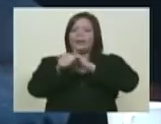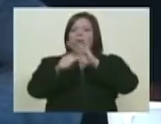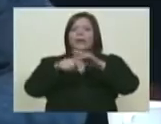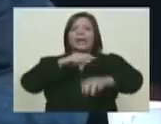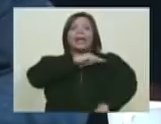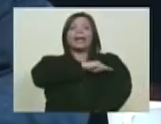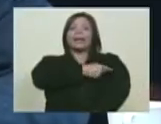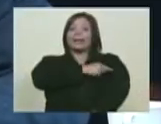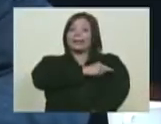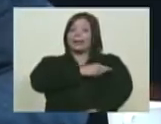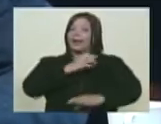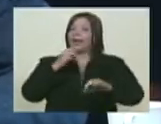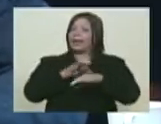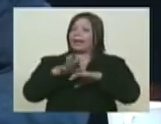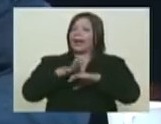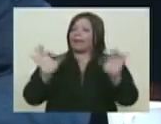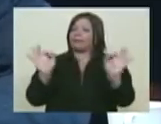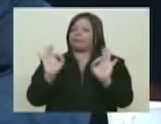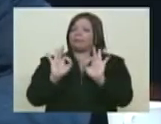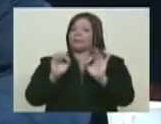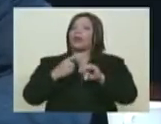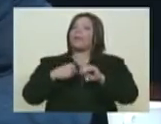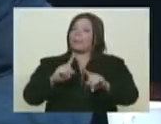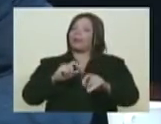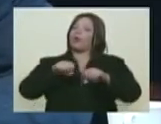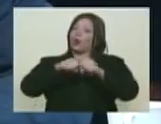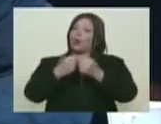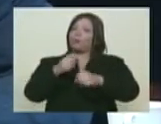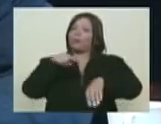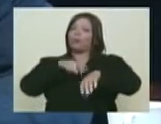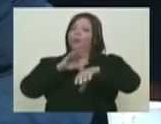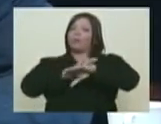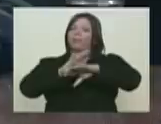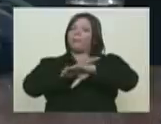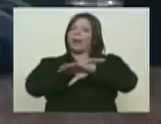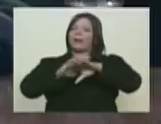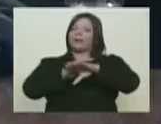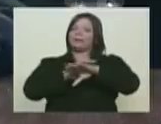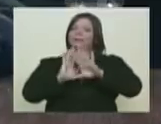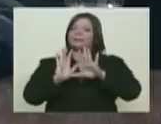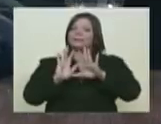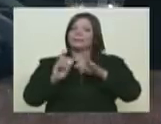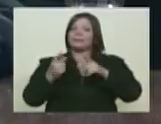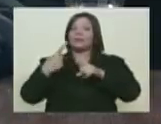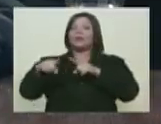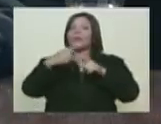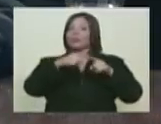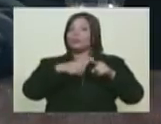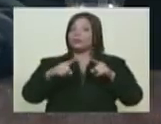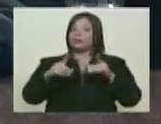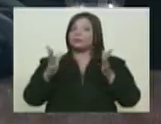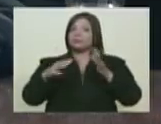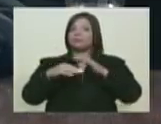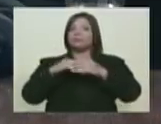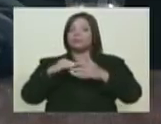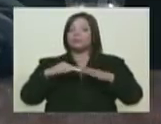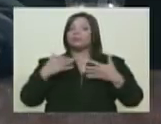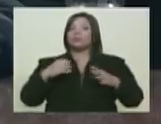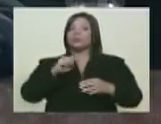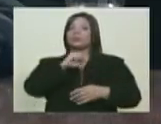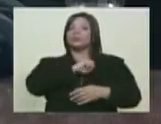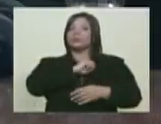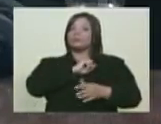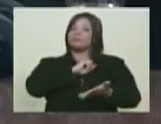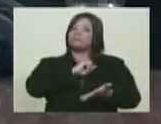guerra. Nada grave para lo que pasó. Fuera de lugar, nada grave. Comparado con lo que pasó ahí, nada. Pero un susto, ¿no? Un